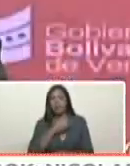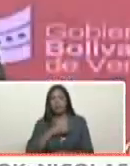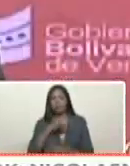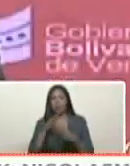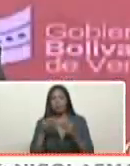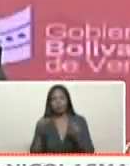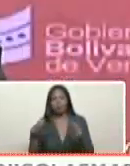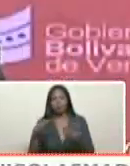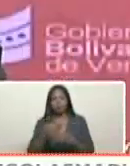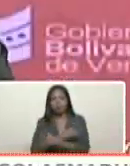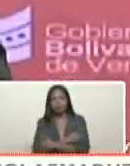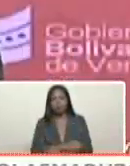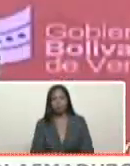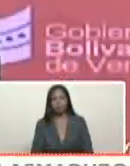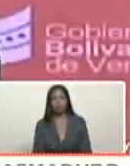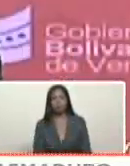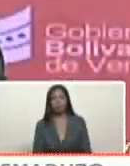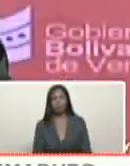grandes misiones.